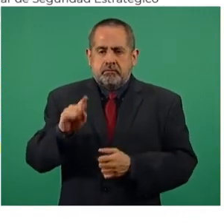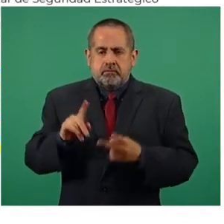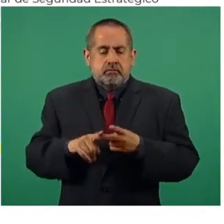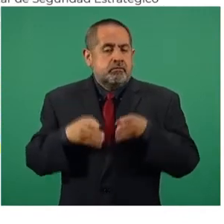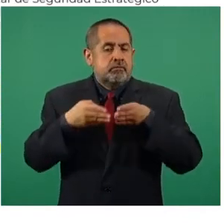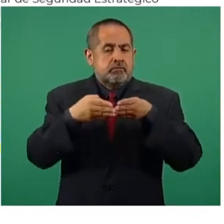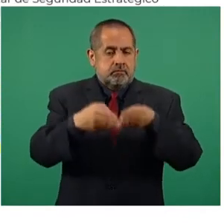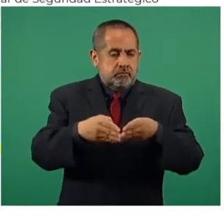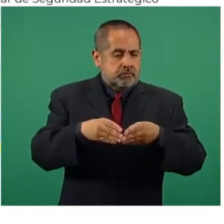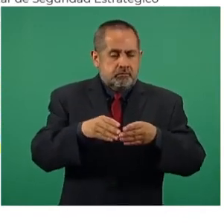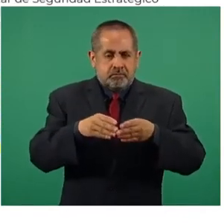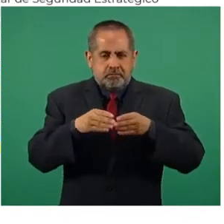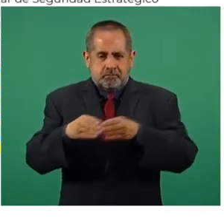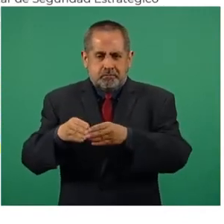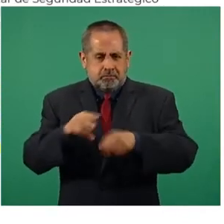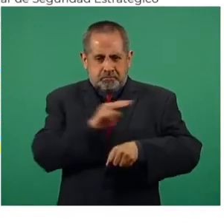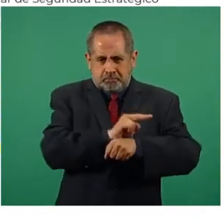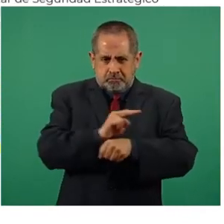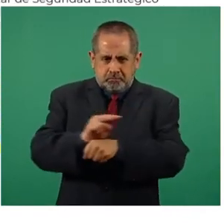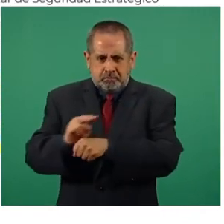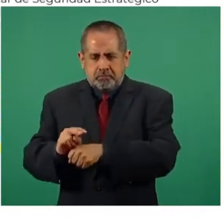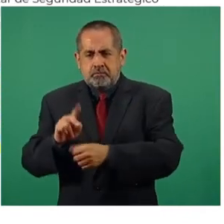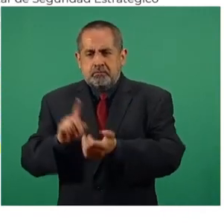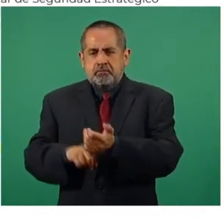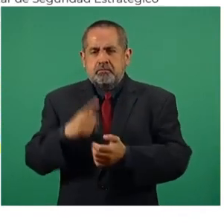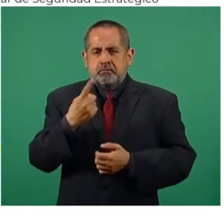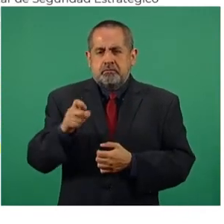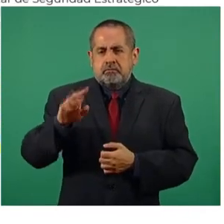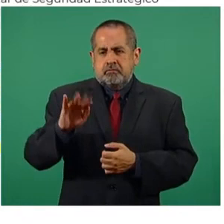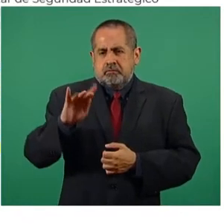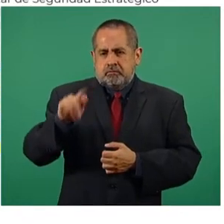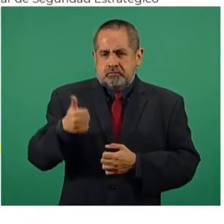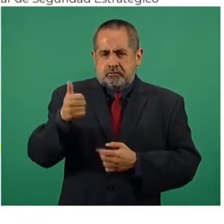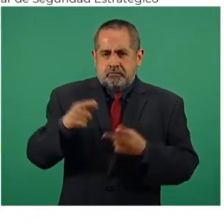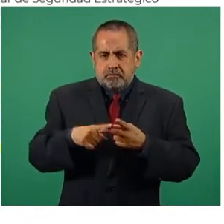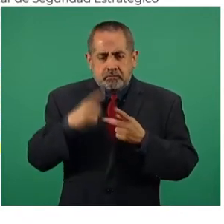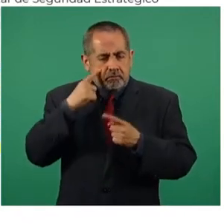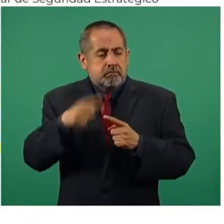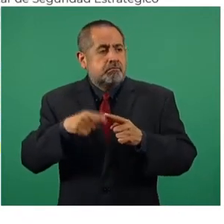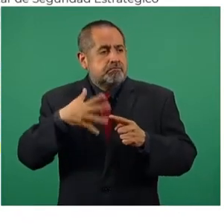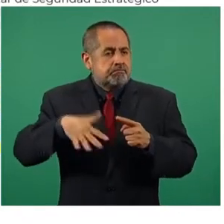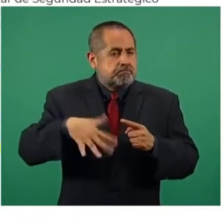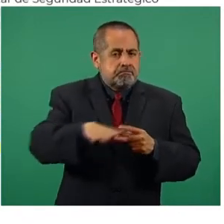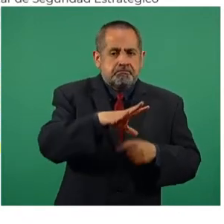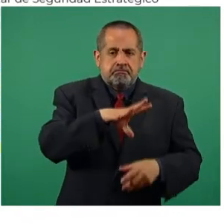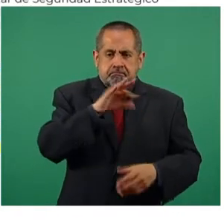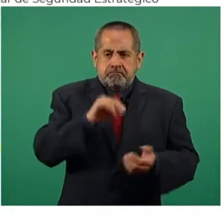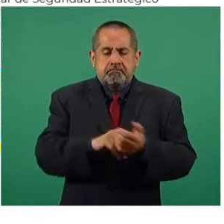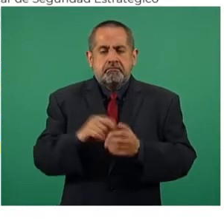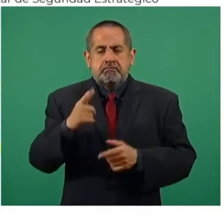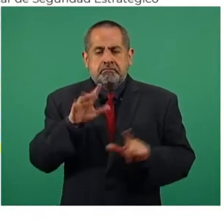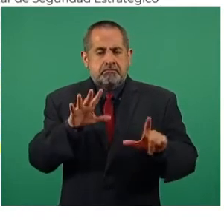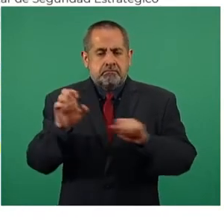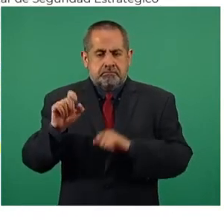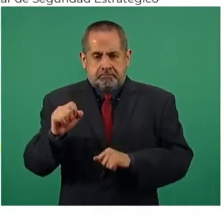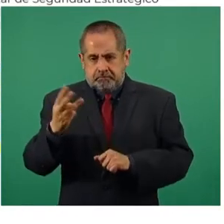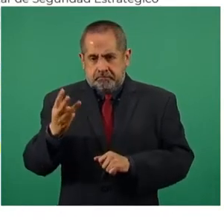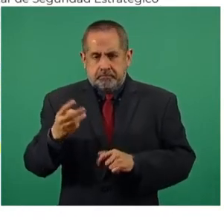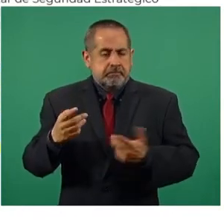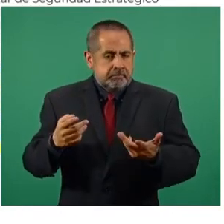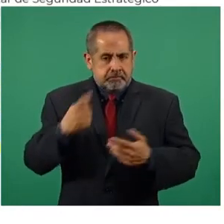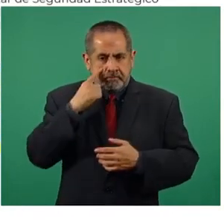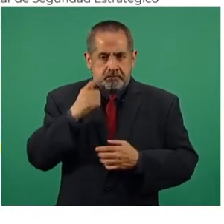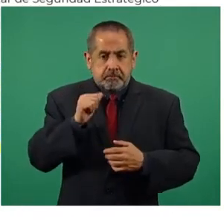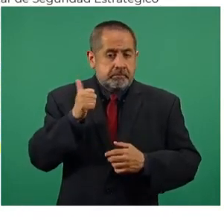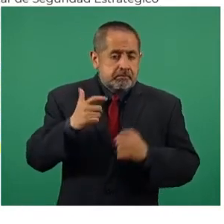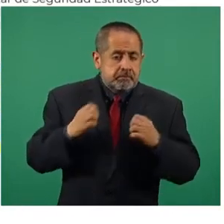aquí están en los diferentes, donde están las anclas, 1,156 elementos. Operaciones de búsqueda y rescate, 723. Y para